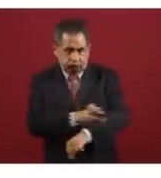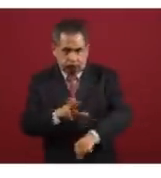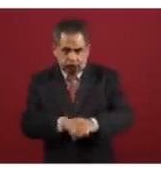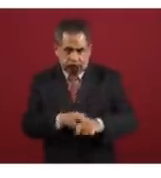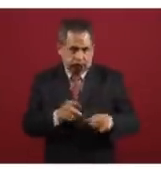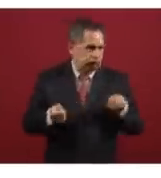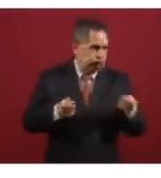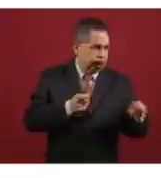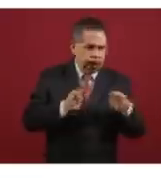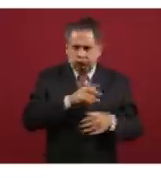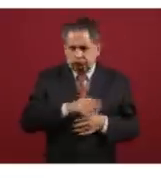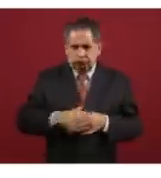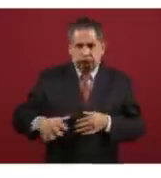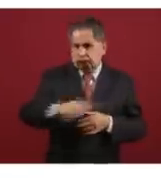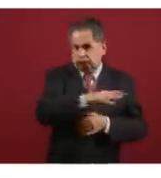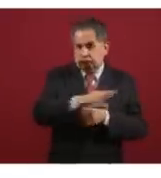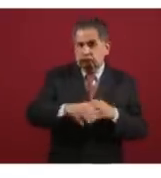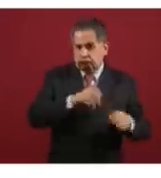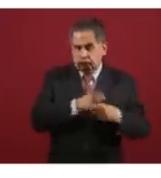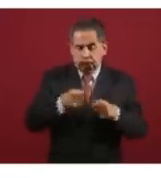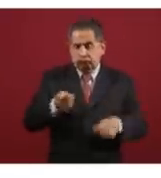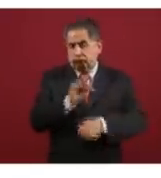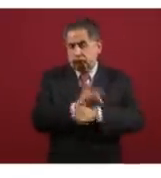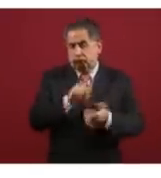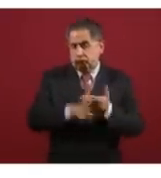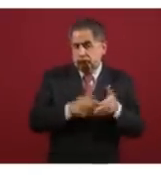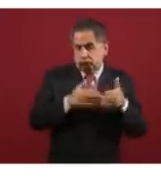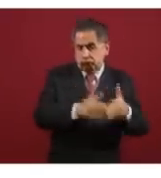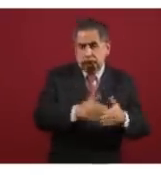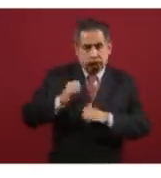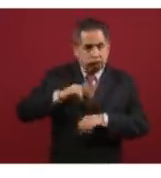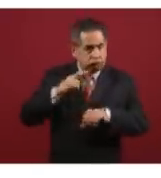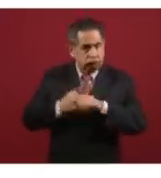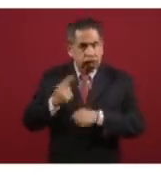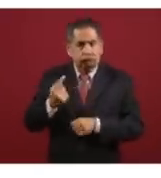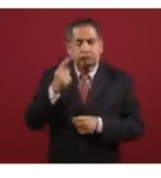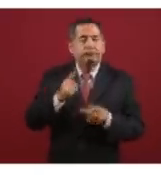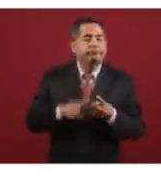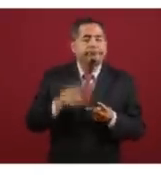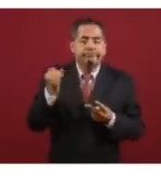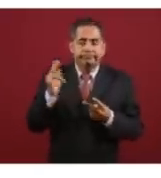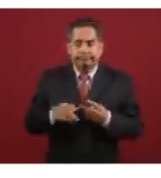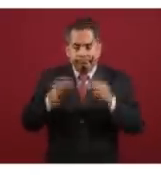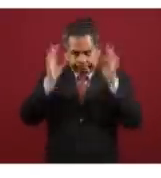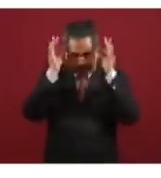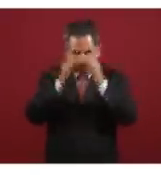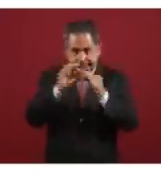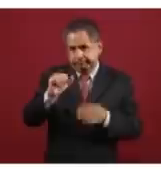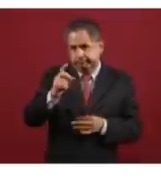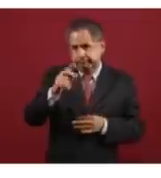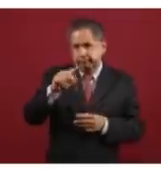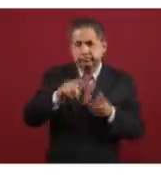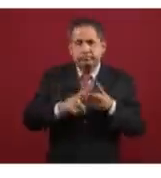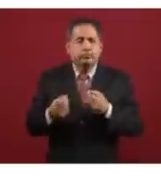a todos los oficiales de ahí de protección portuaria. Igualmente, en aduanas se nombró un